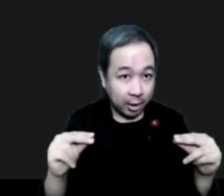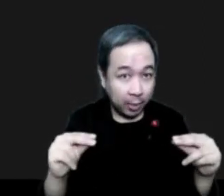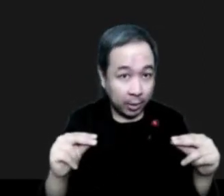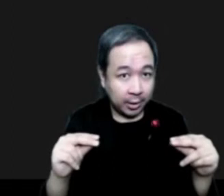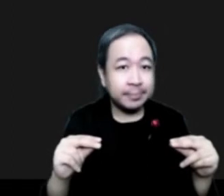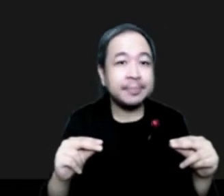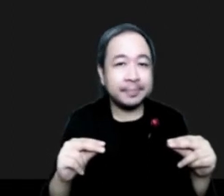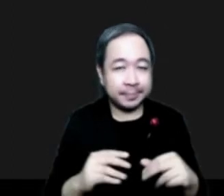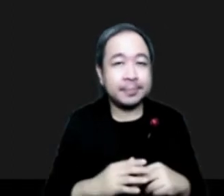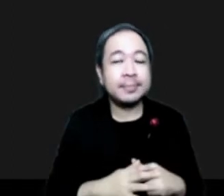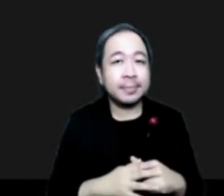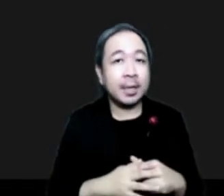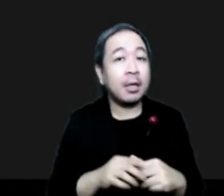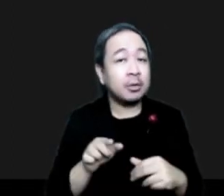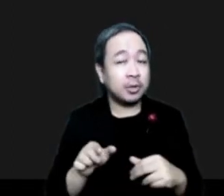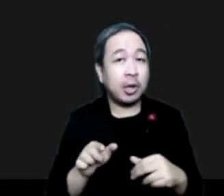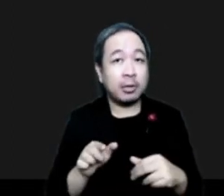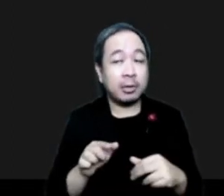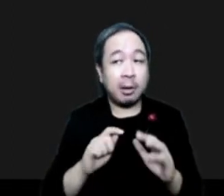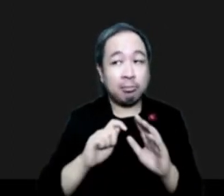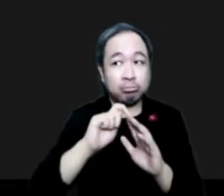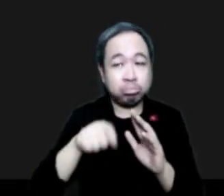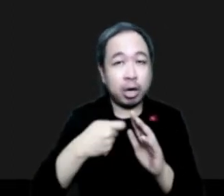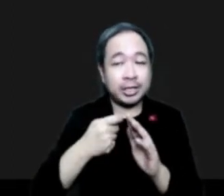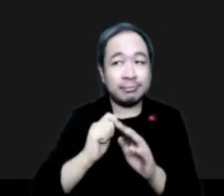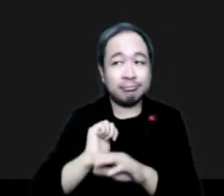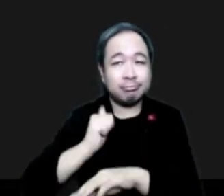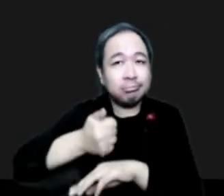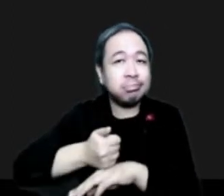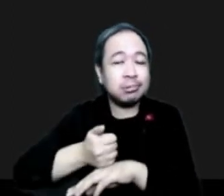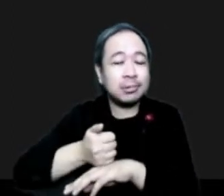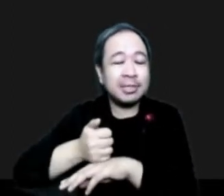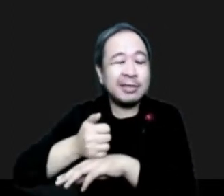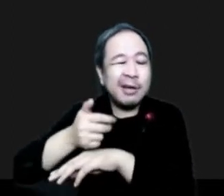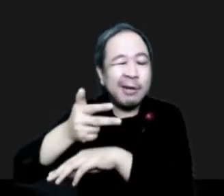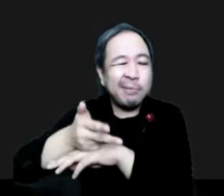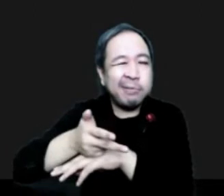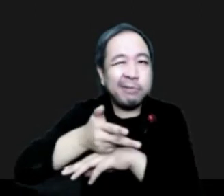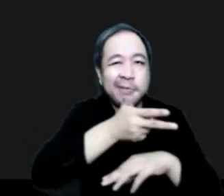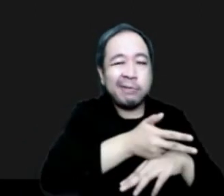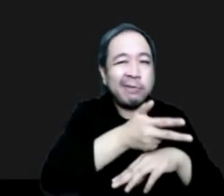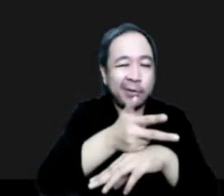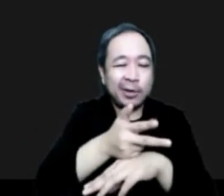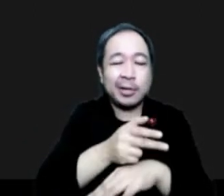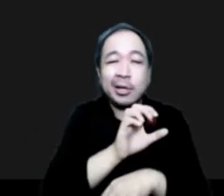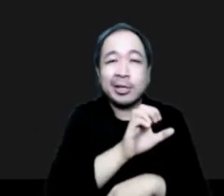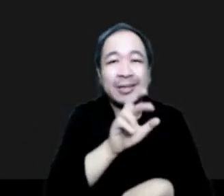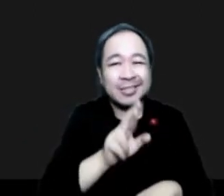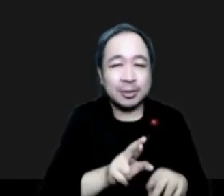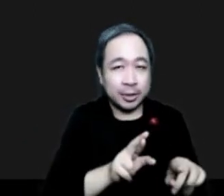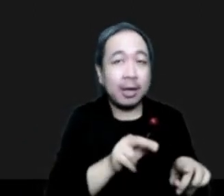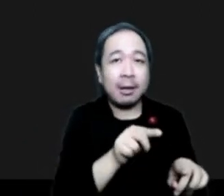explotación. En el caso de Costa Rica, tres sensores y un sistema de explotación. Y en el caso de Panamá, se